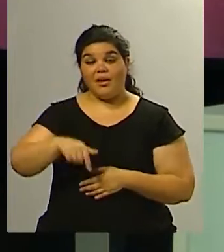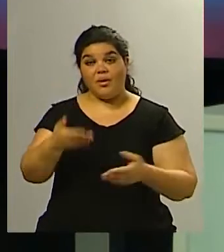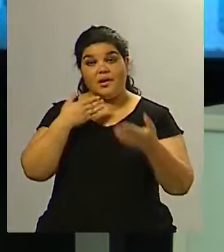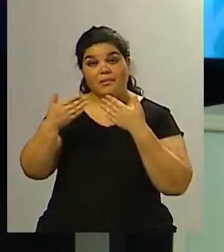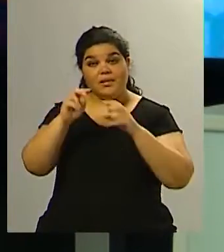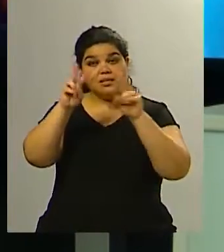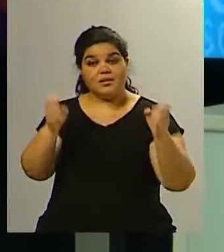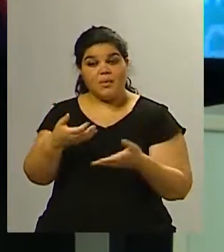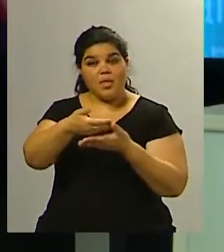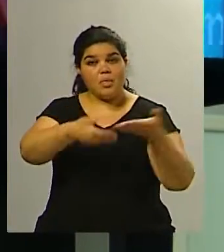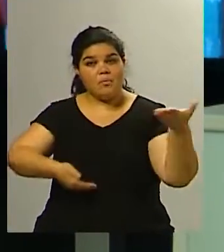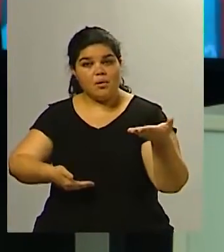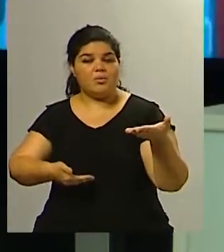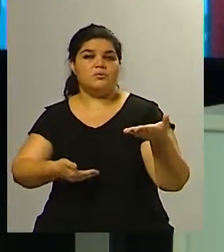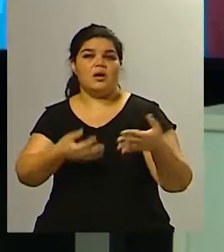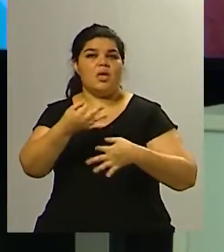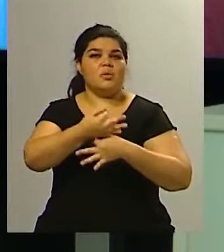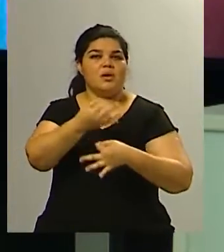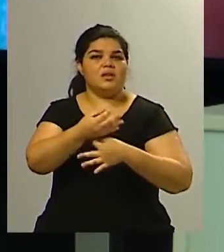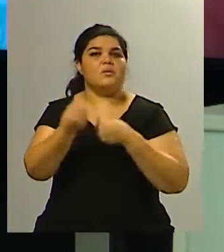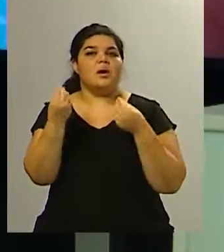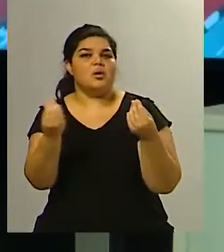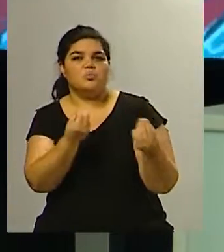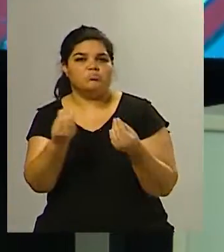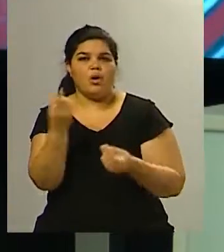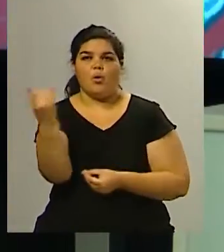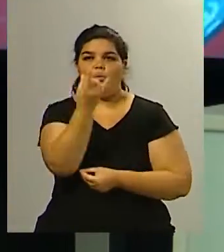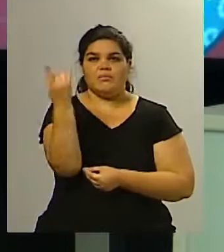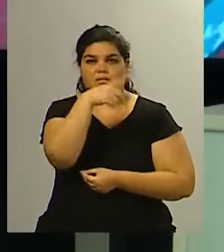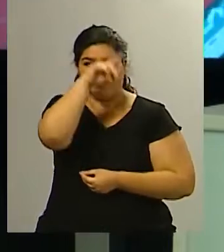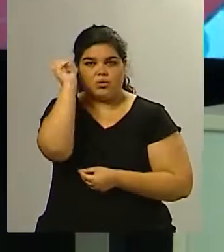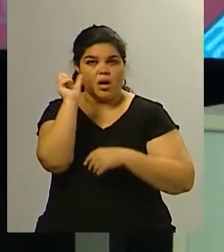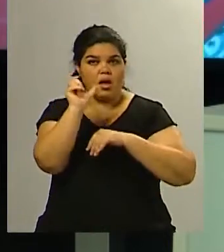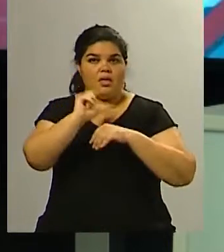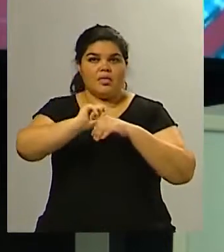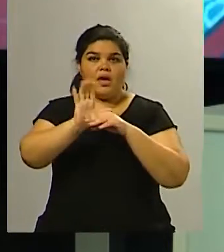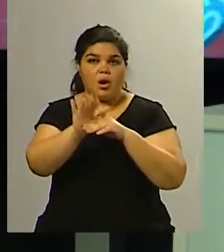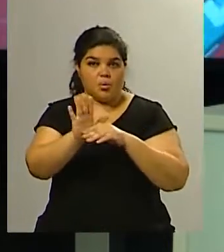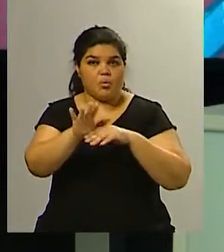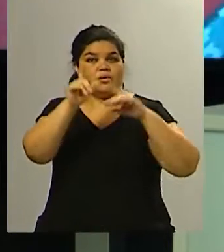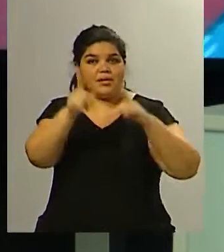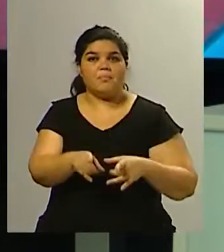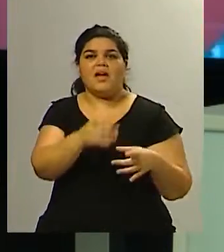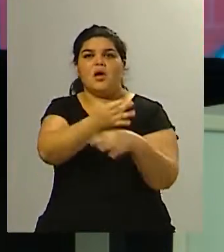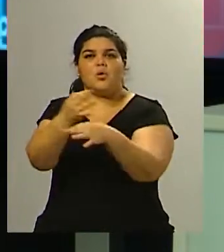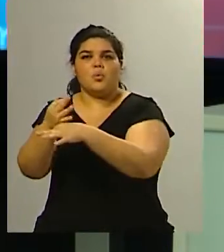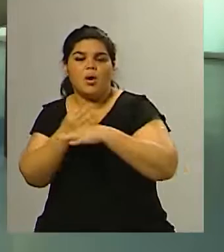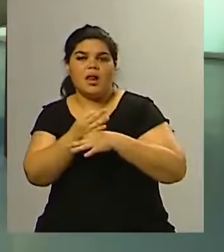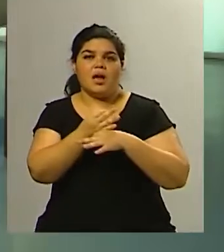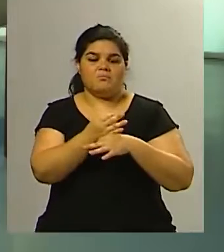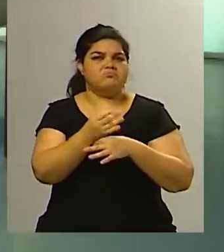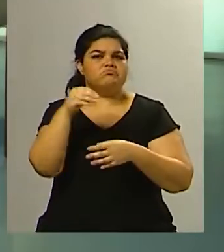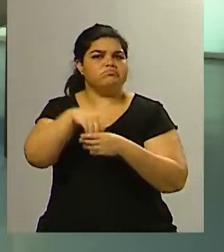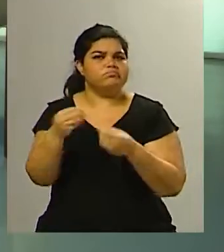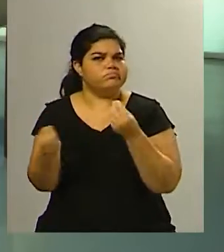evaluación educativa en el ámbito de la Universidad Nacional de Cuyo y de los colegios de la universidad. Contanos un poquito cómo trabajan ustedes. Bien, bueno,